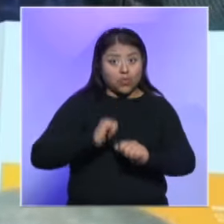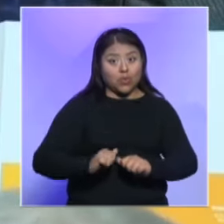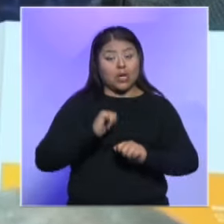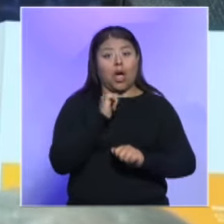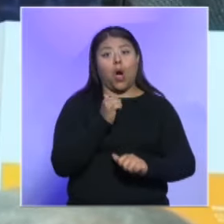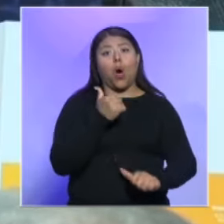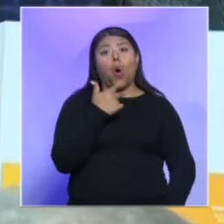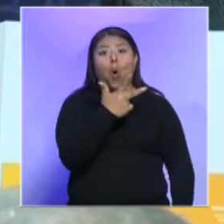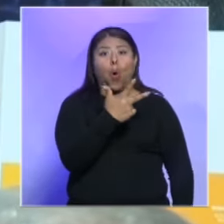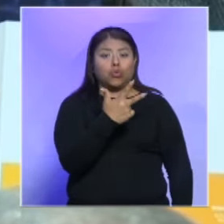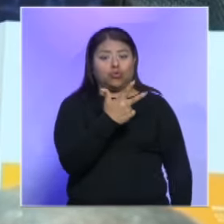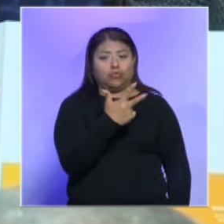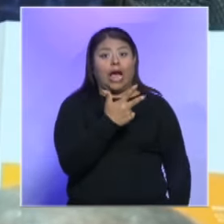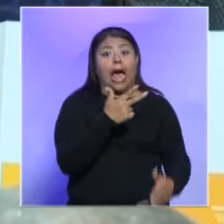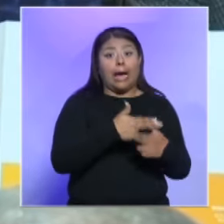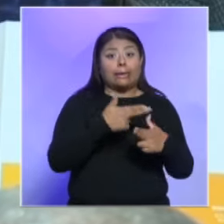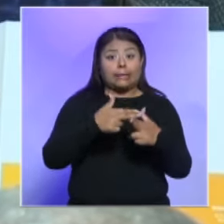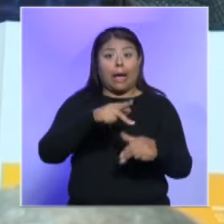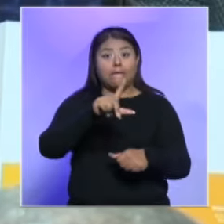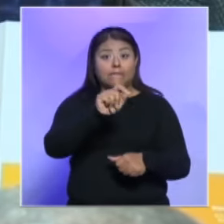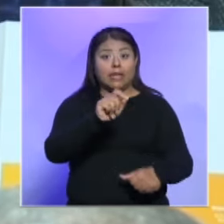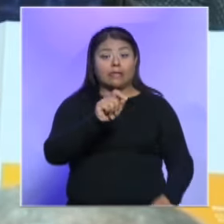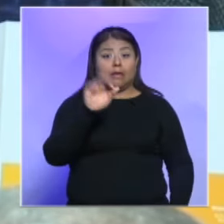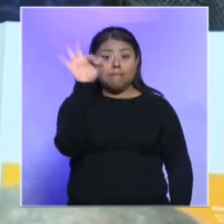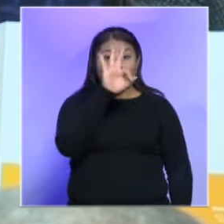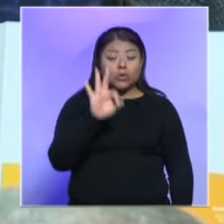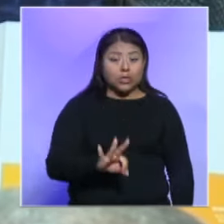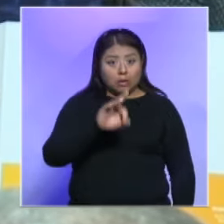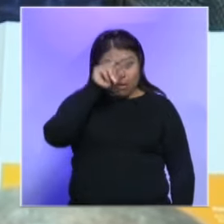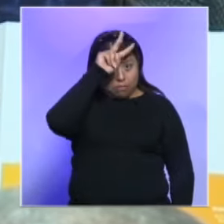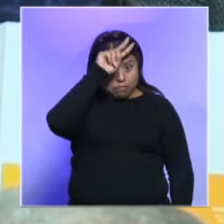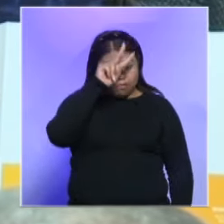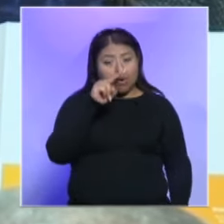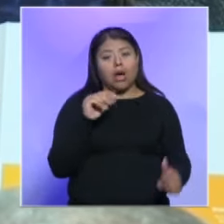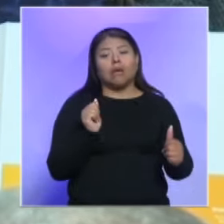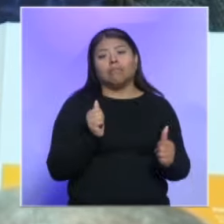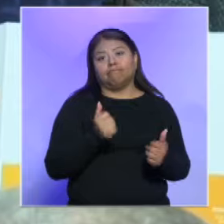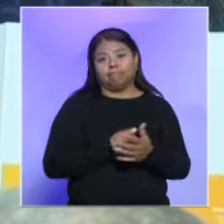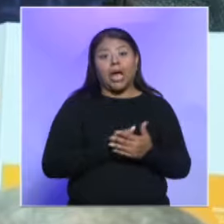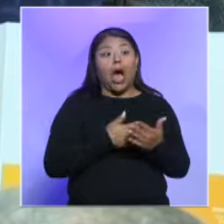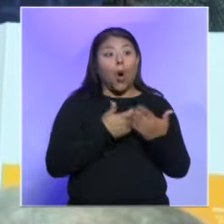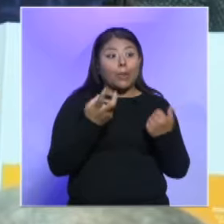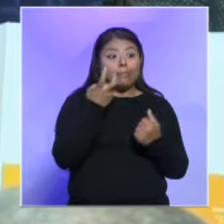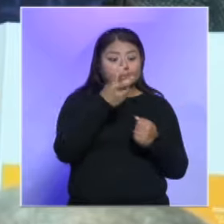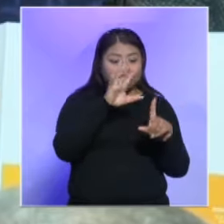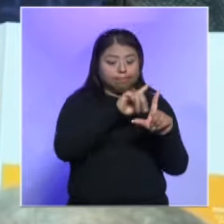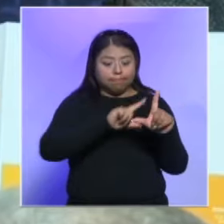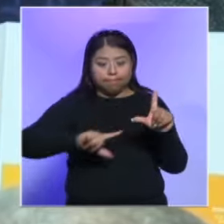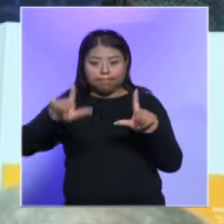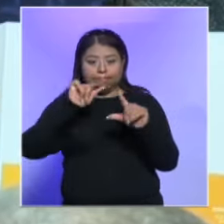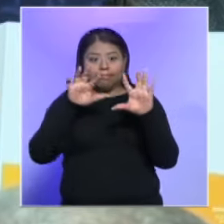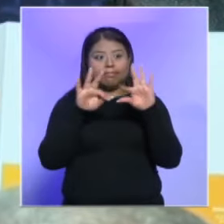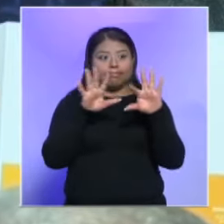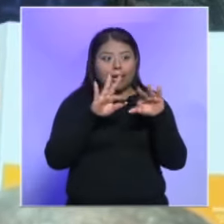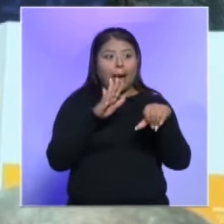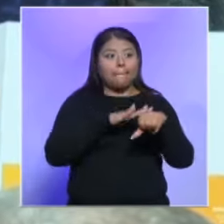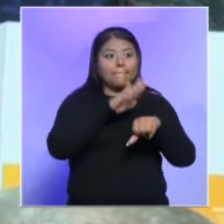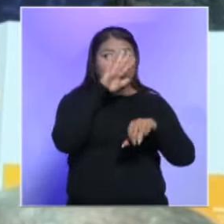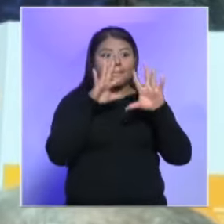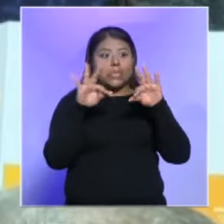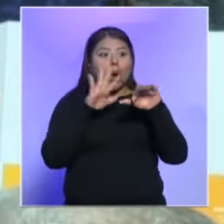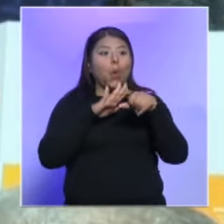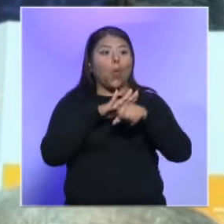Nuevo León, con municipios de 4.000 personas electoras. No obstante, me gustaría detenerme en dos hallazgos y con